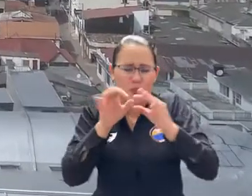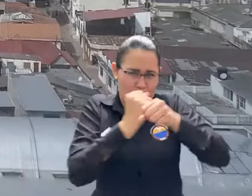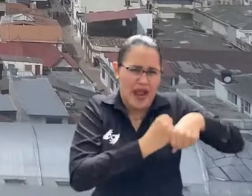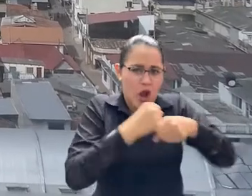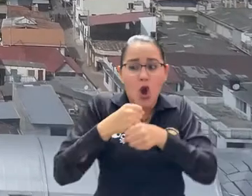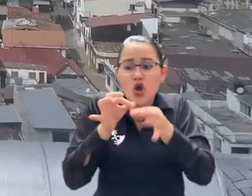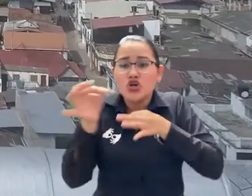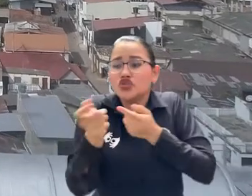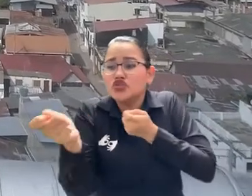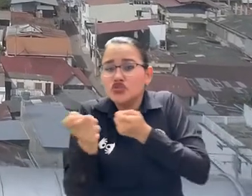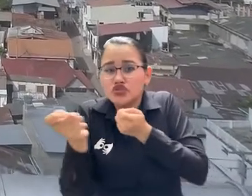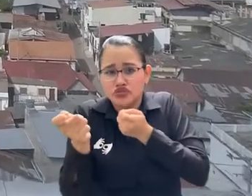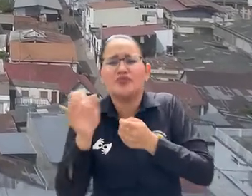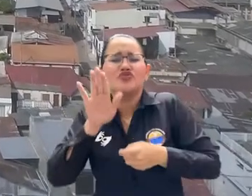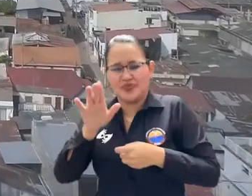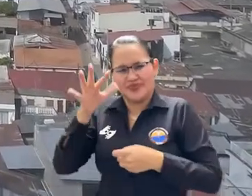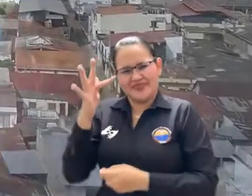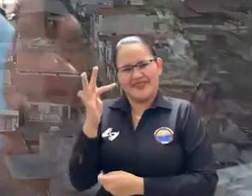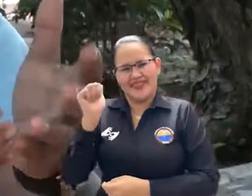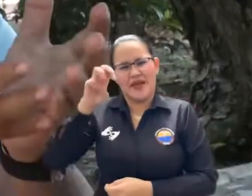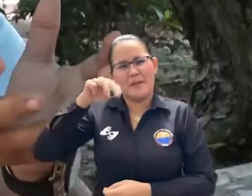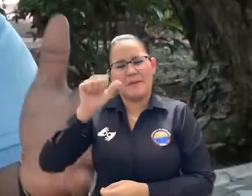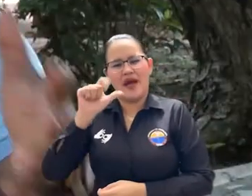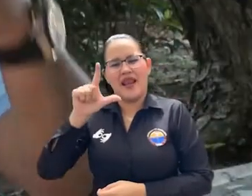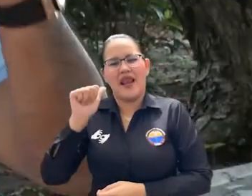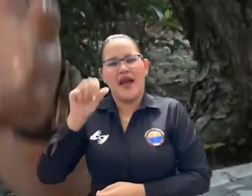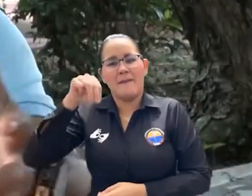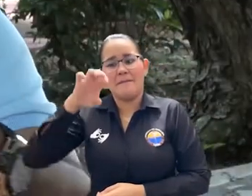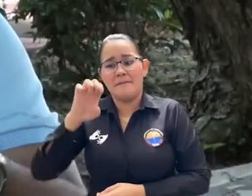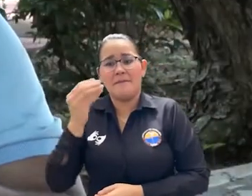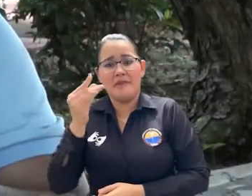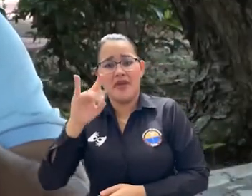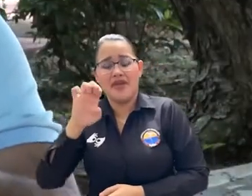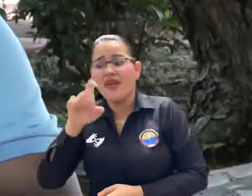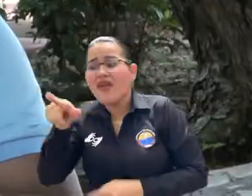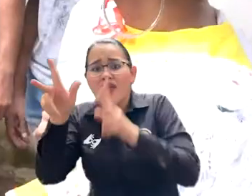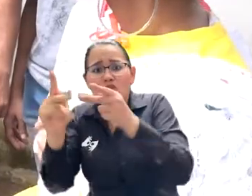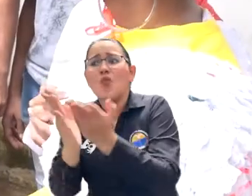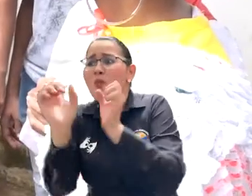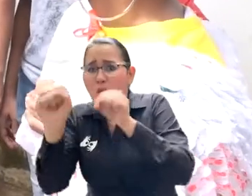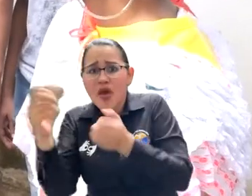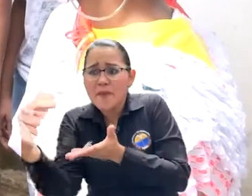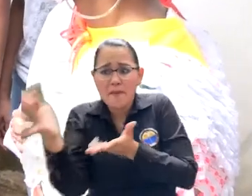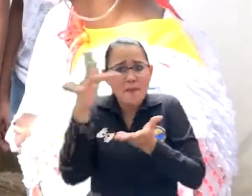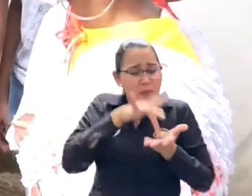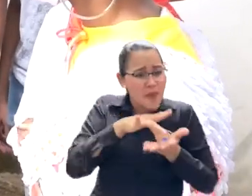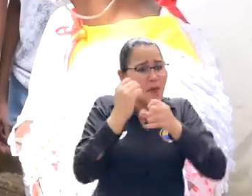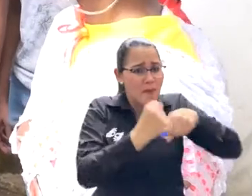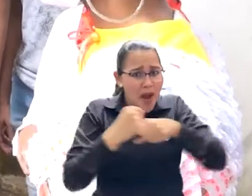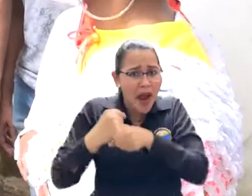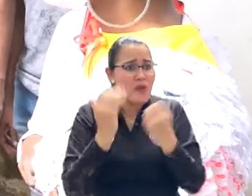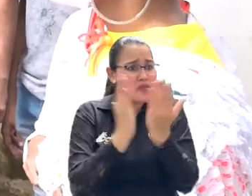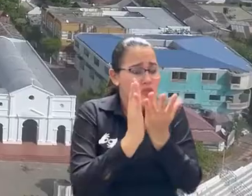de Tamalameque, los muchachos, puedan a 20 minutos que está Tamalameque del Banco, venir a prepararse. Por su parte, los estudiantes de la